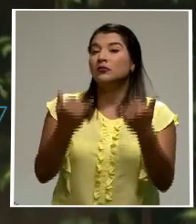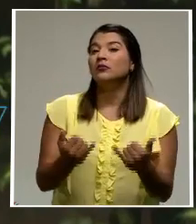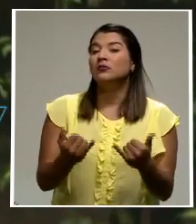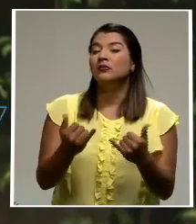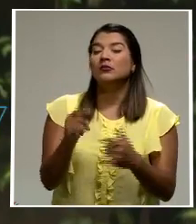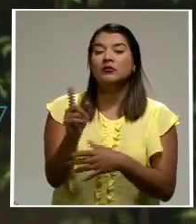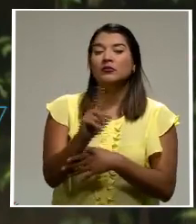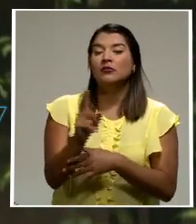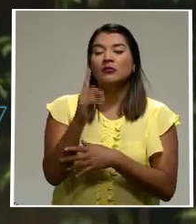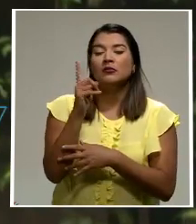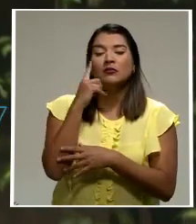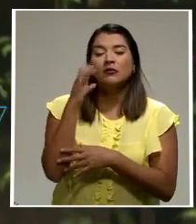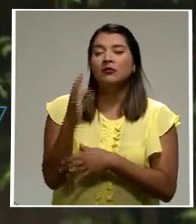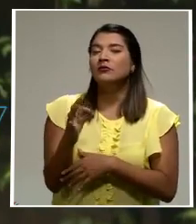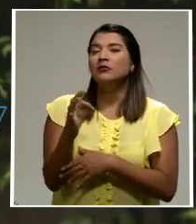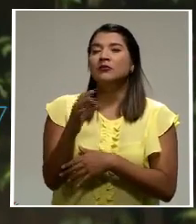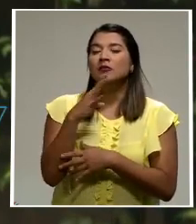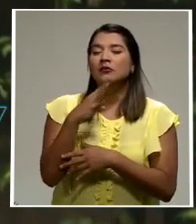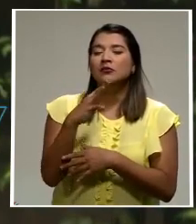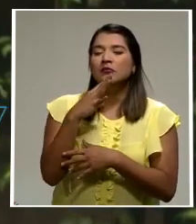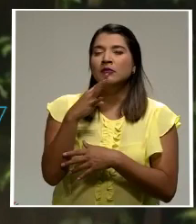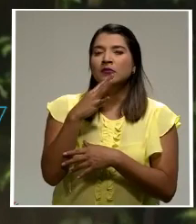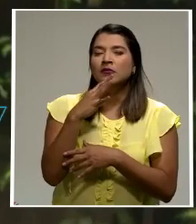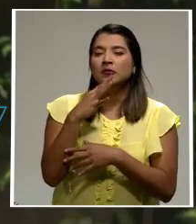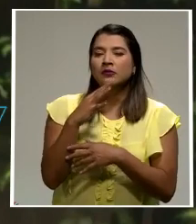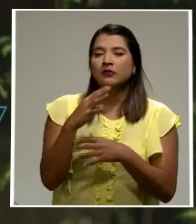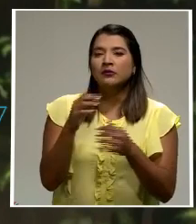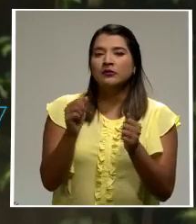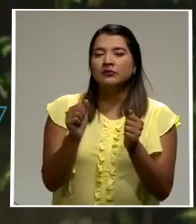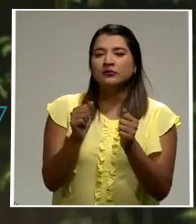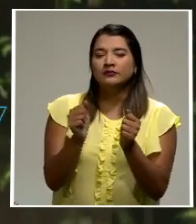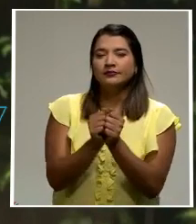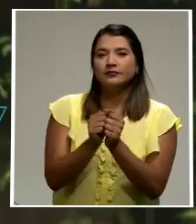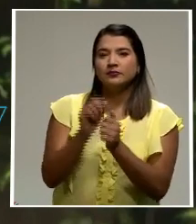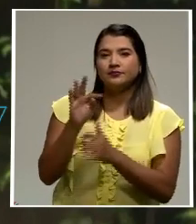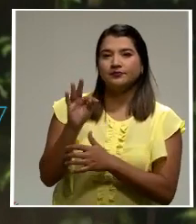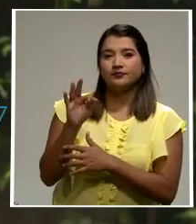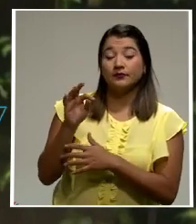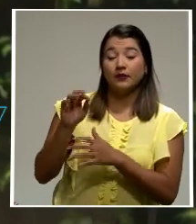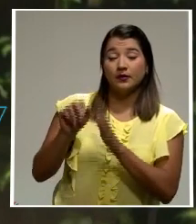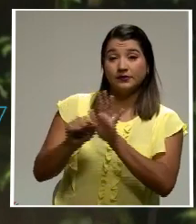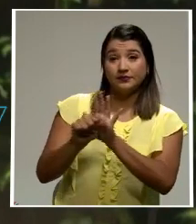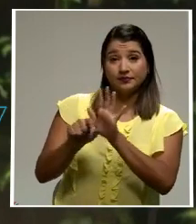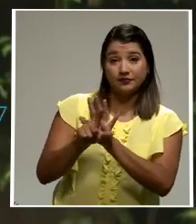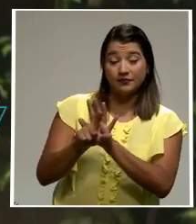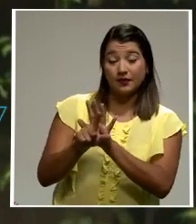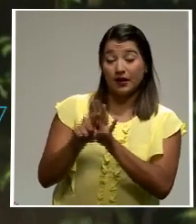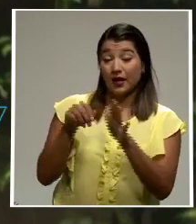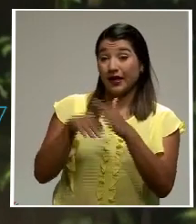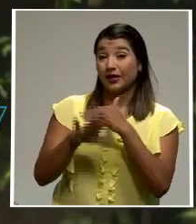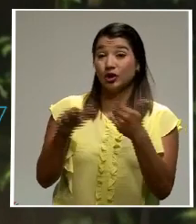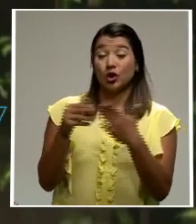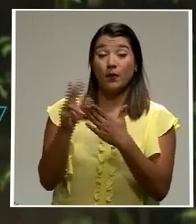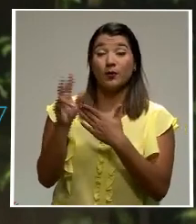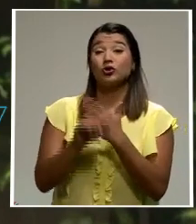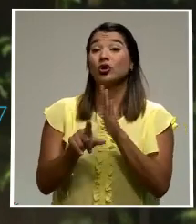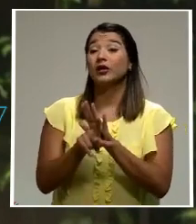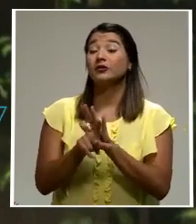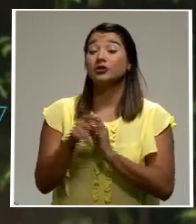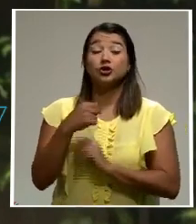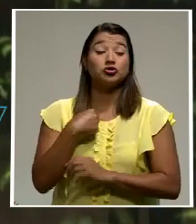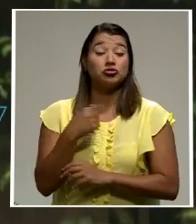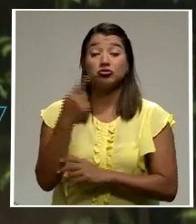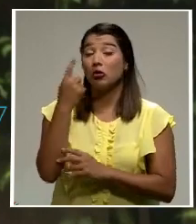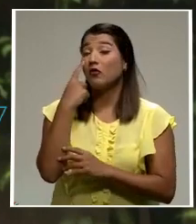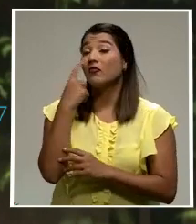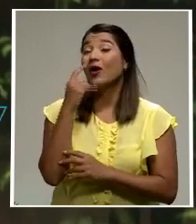trabajo de diálogo permanente con la Asamblea Legislativa que debería hacerse en todos y cada uno de estos proyectos de ley. No